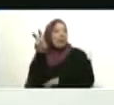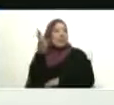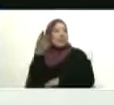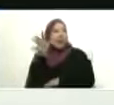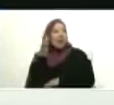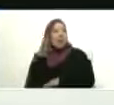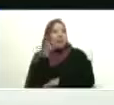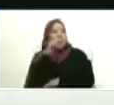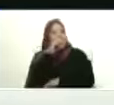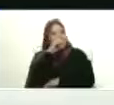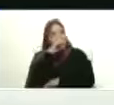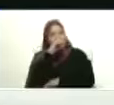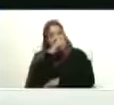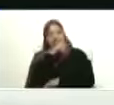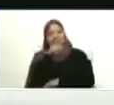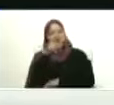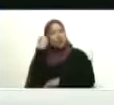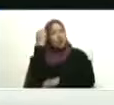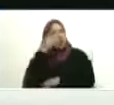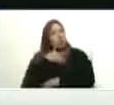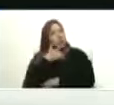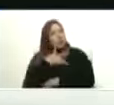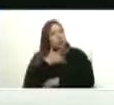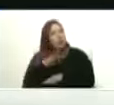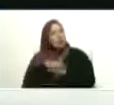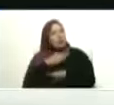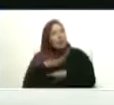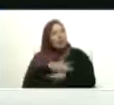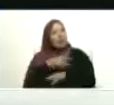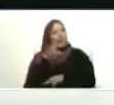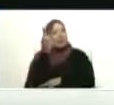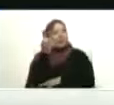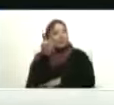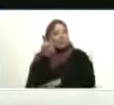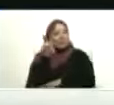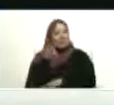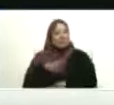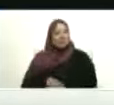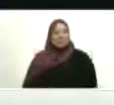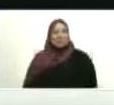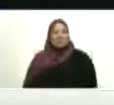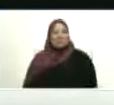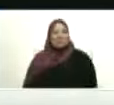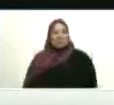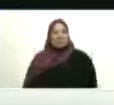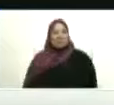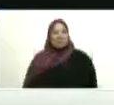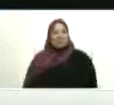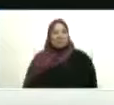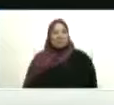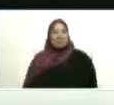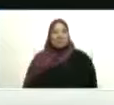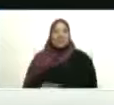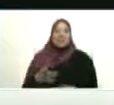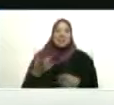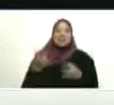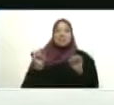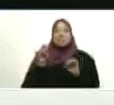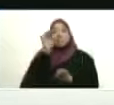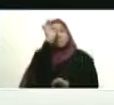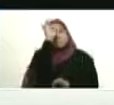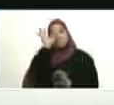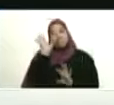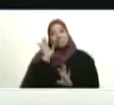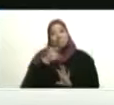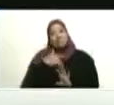El jueves ya tú sientes el cuerpo que empieza, tú sabes, a empujarte por aquí. Y tú le dices, quieto,